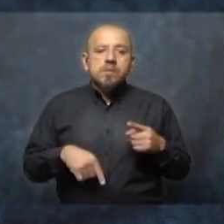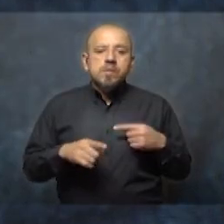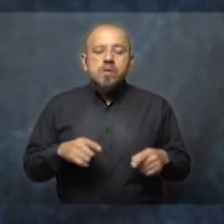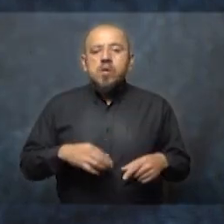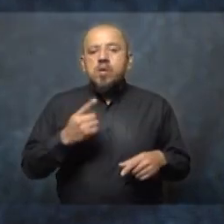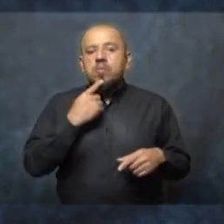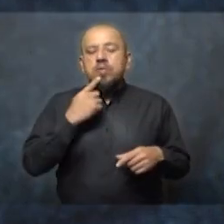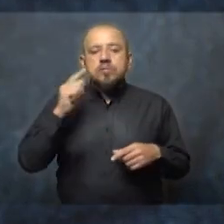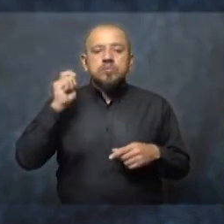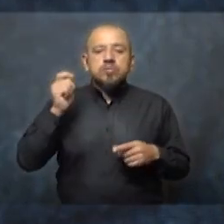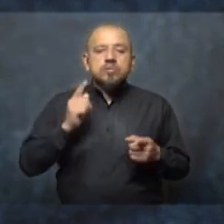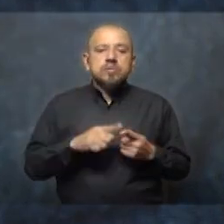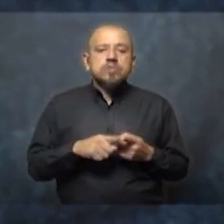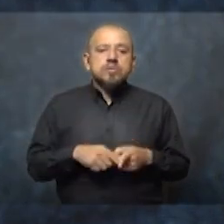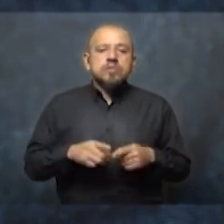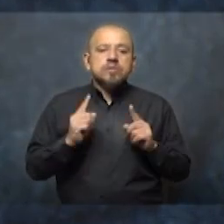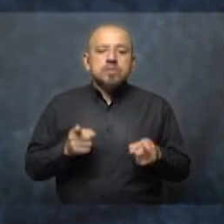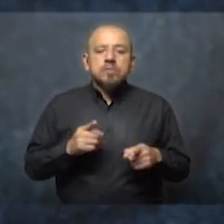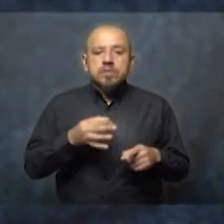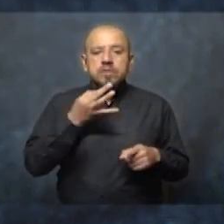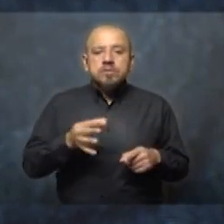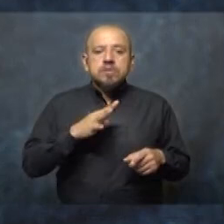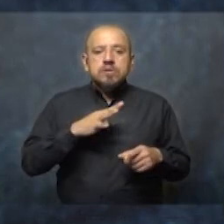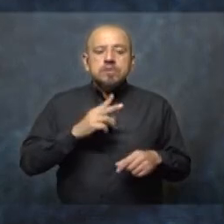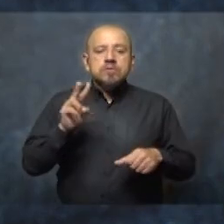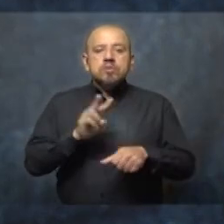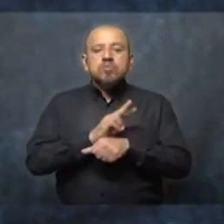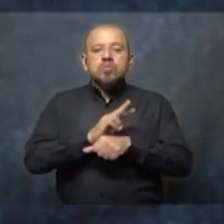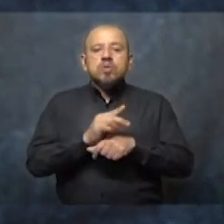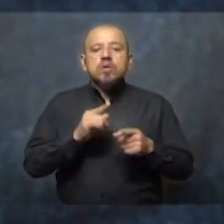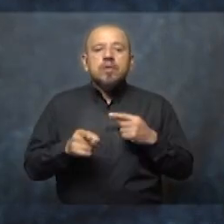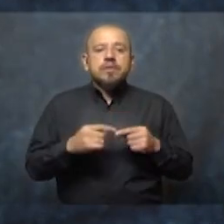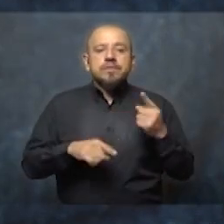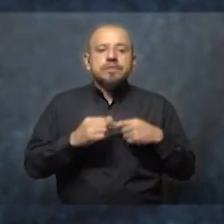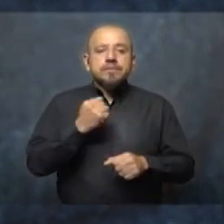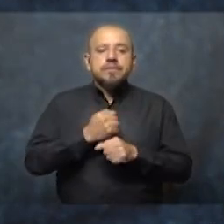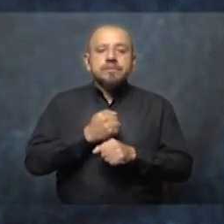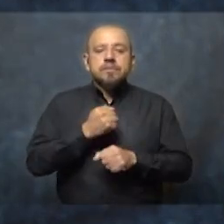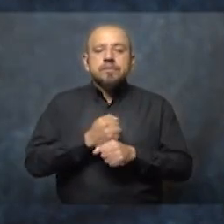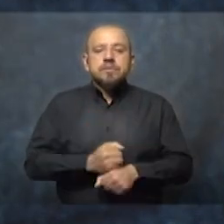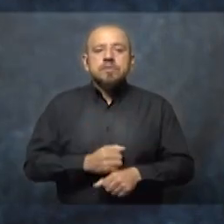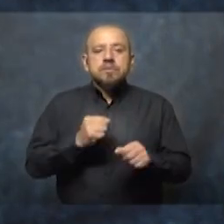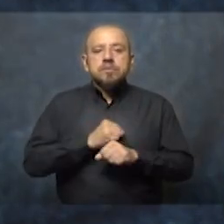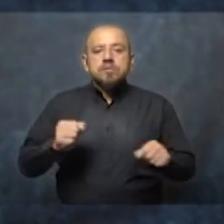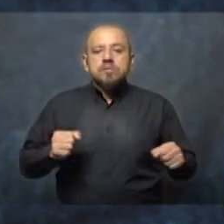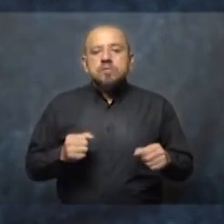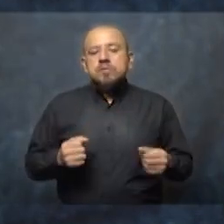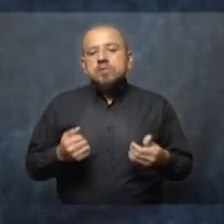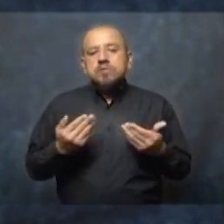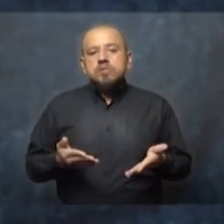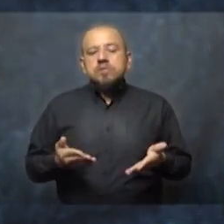públicas también decir que cuando hablamos de Cuidado podemos hablar de un trabajo que puede ser remunerado